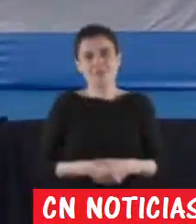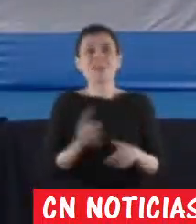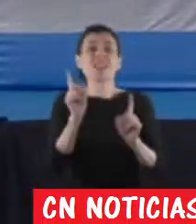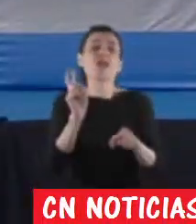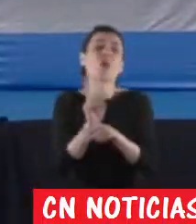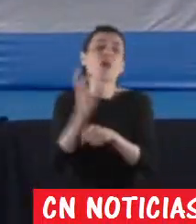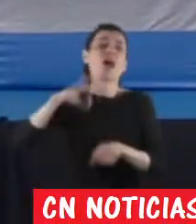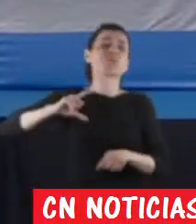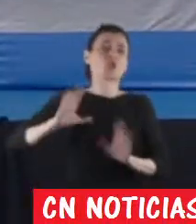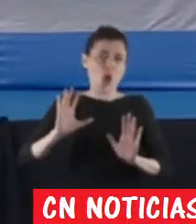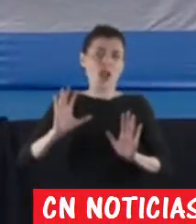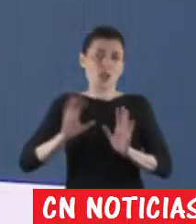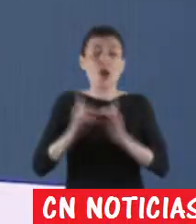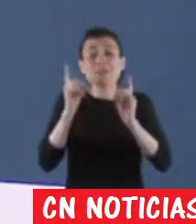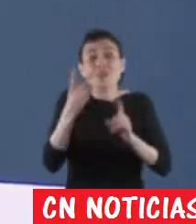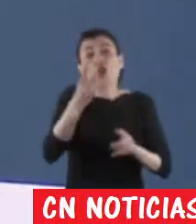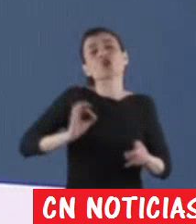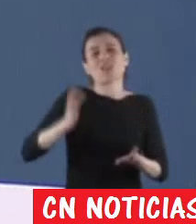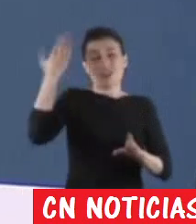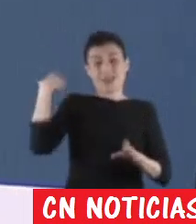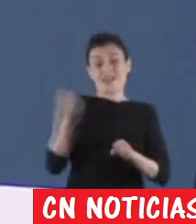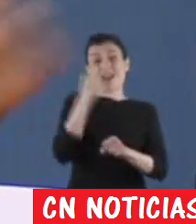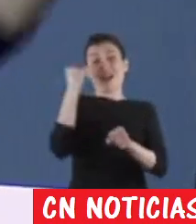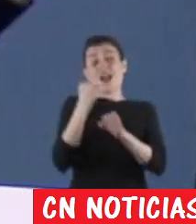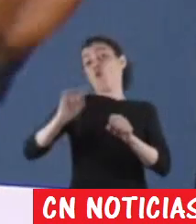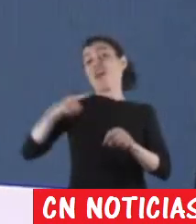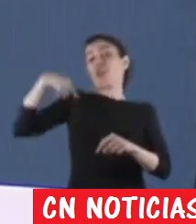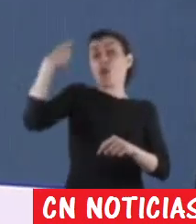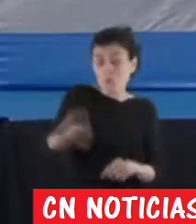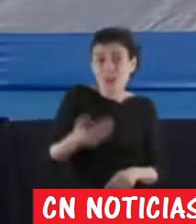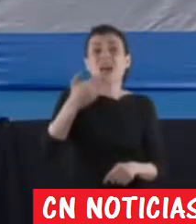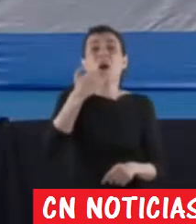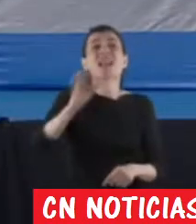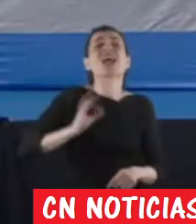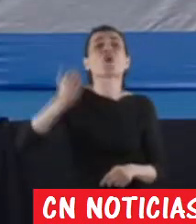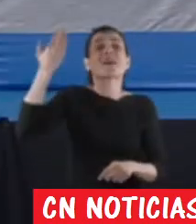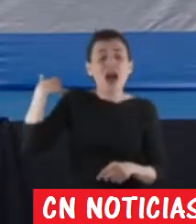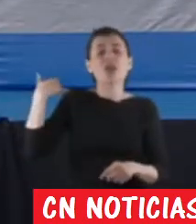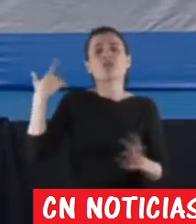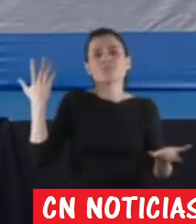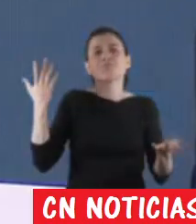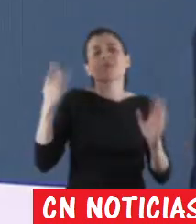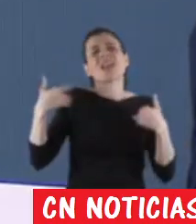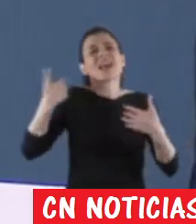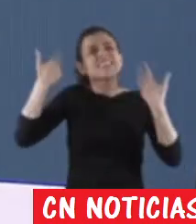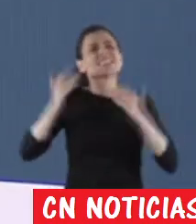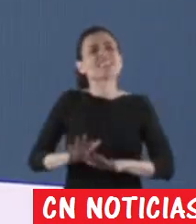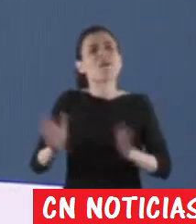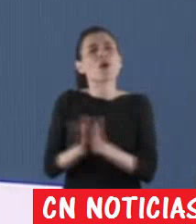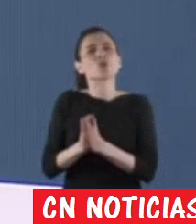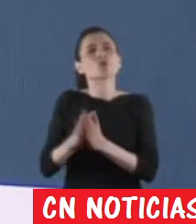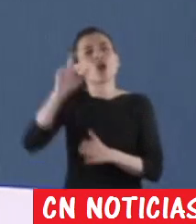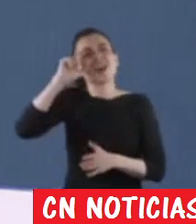Esto fue abril del 2020. Abril del 2021, un año después, ahí con Mario Seco en Ensenada,